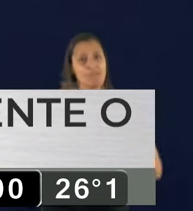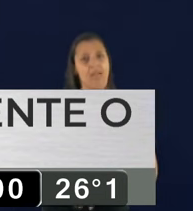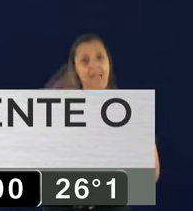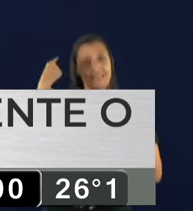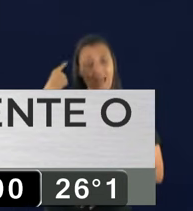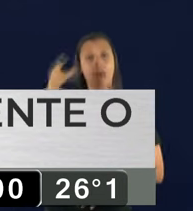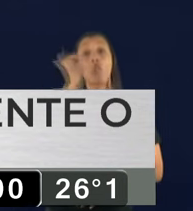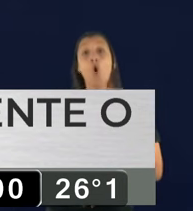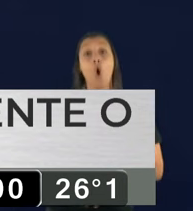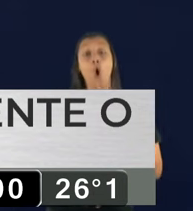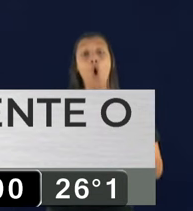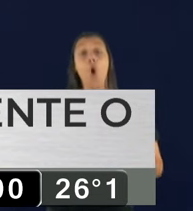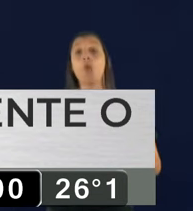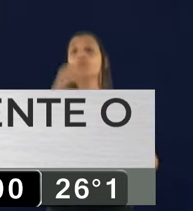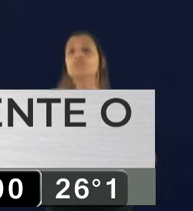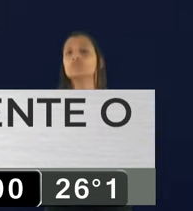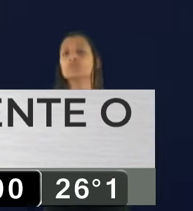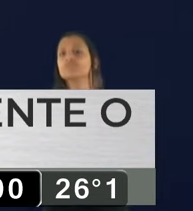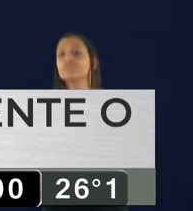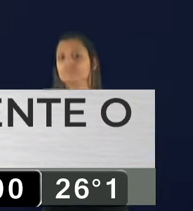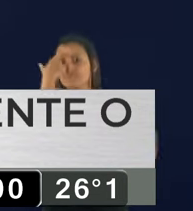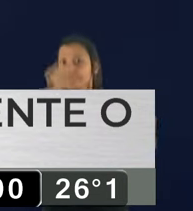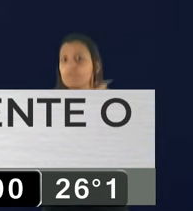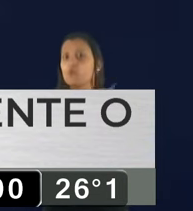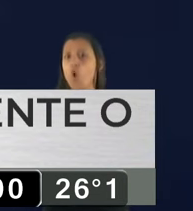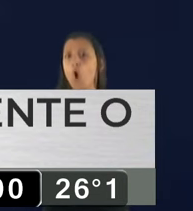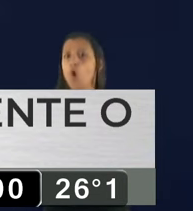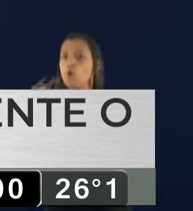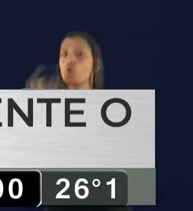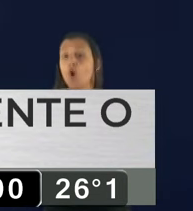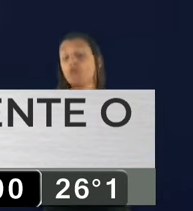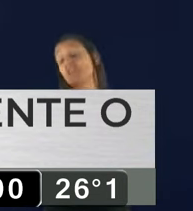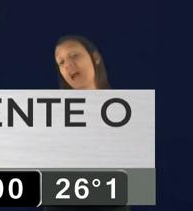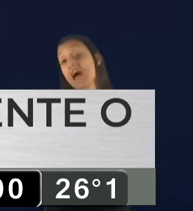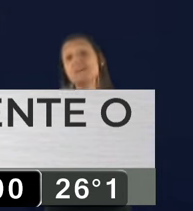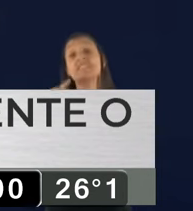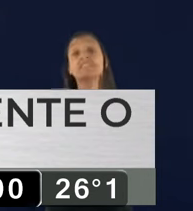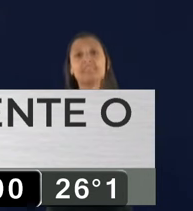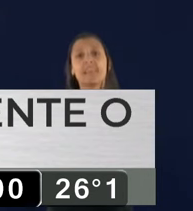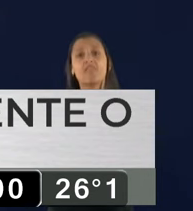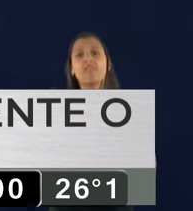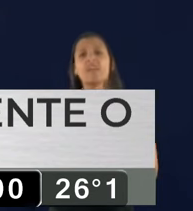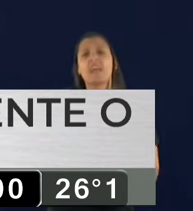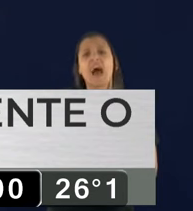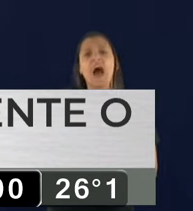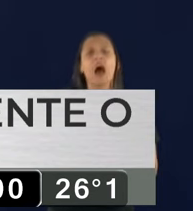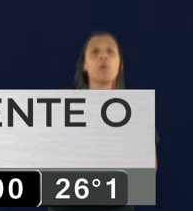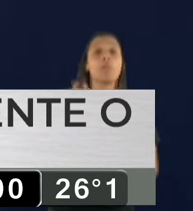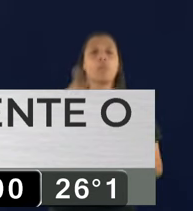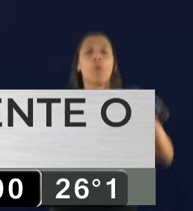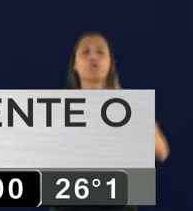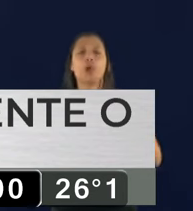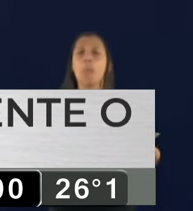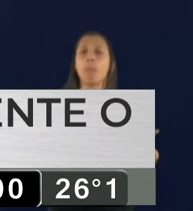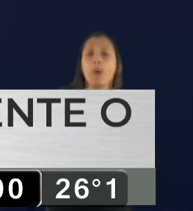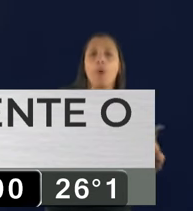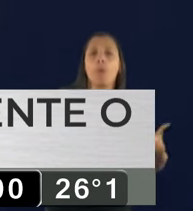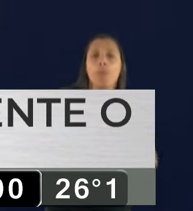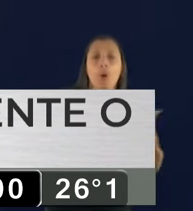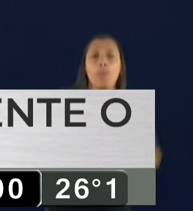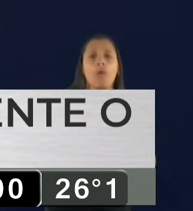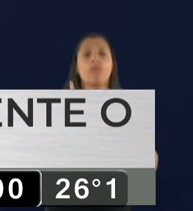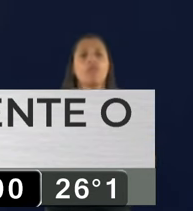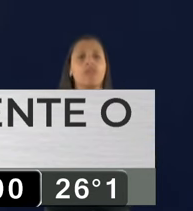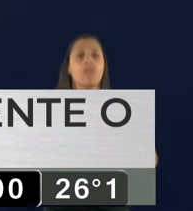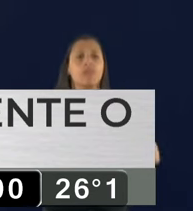obstruyendo Este cambio y eh poner palos en la rueda esto que la mayoría de los argentinos